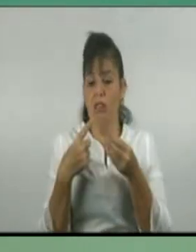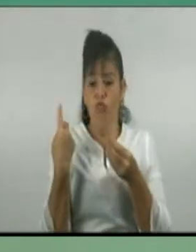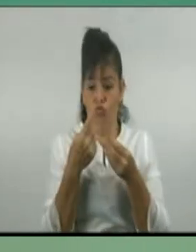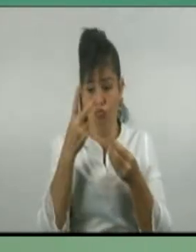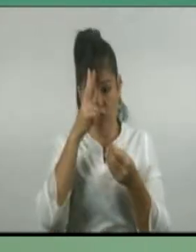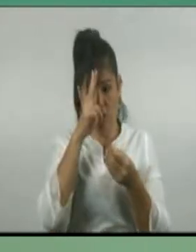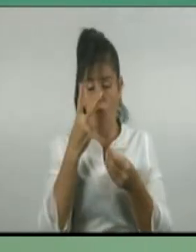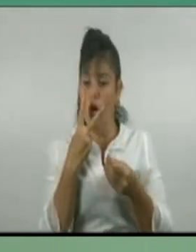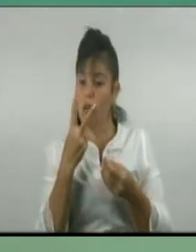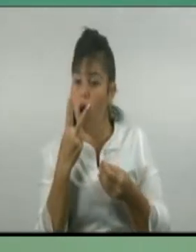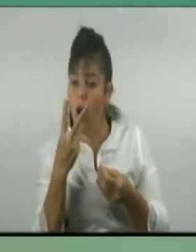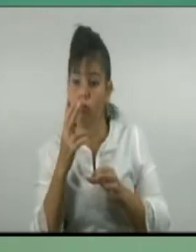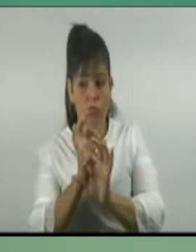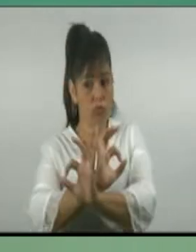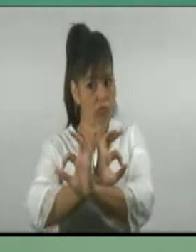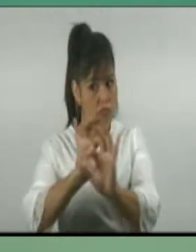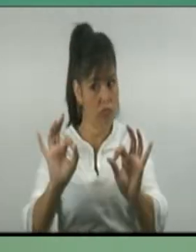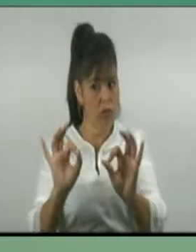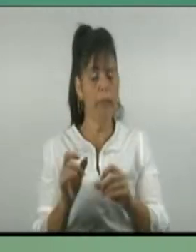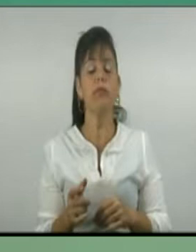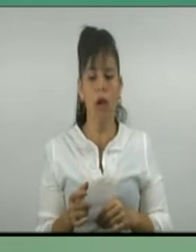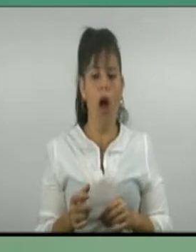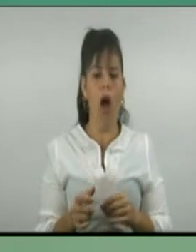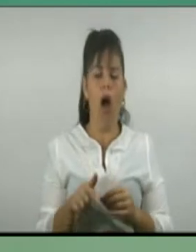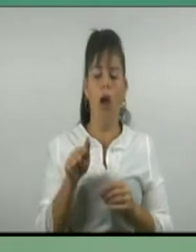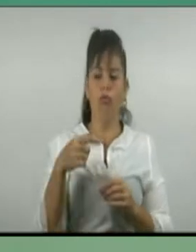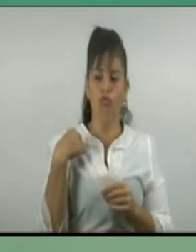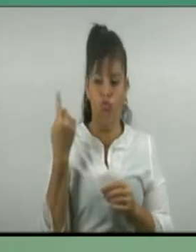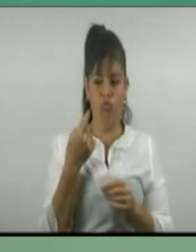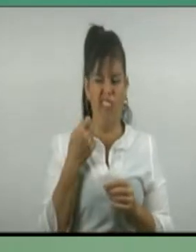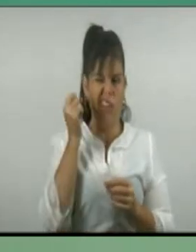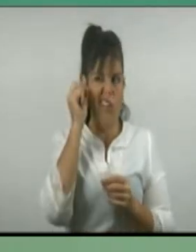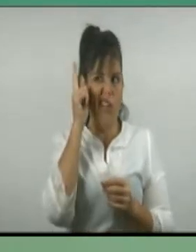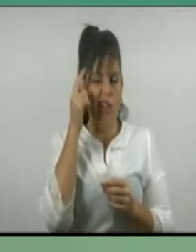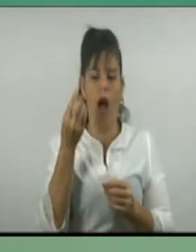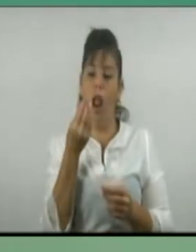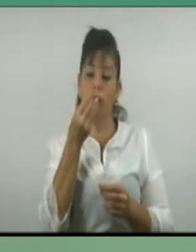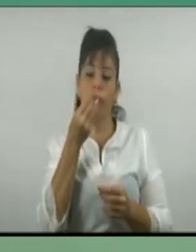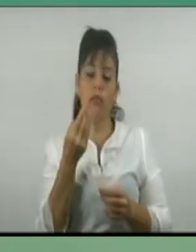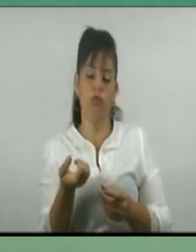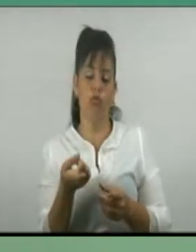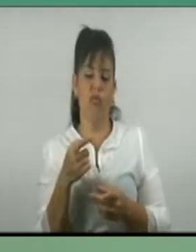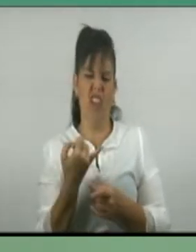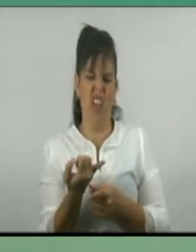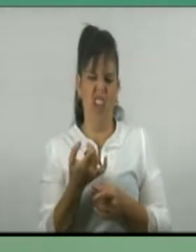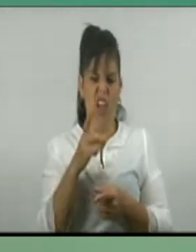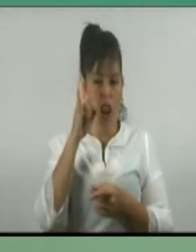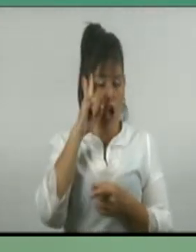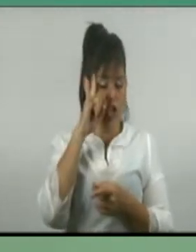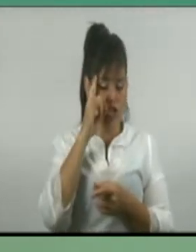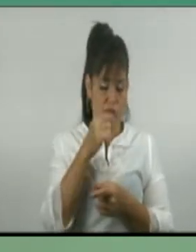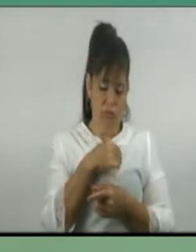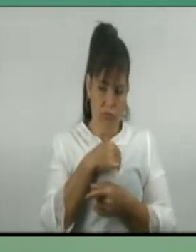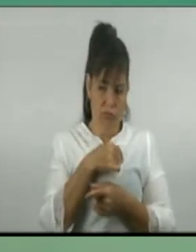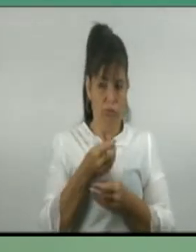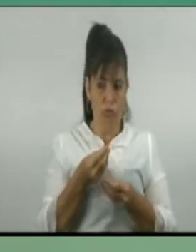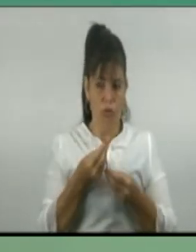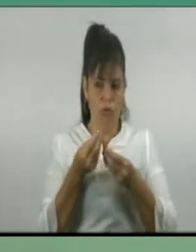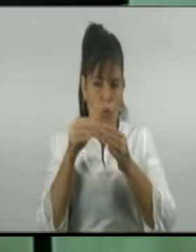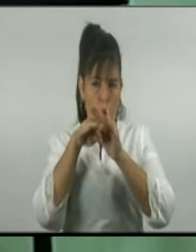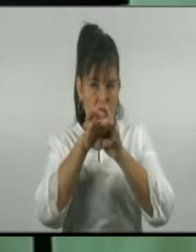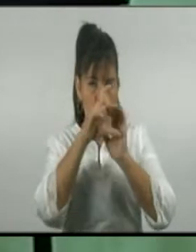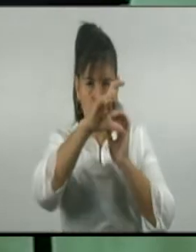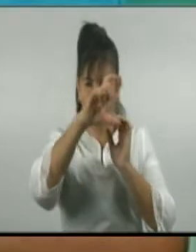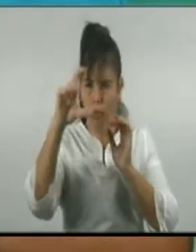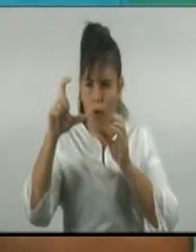pues entonces alimentarlo precisamente con este tipo de leche que nos aportan las madres que están preparadas para hacerlo a